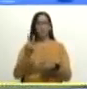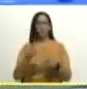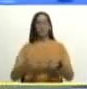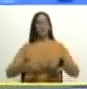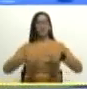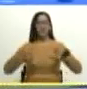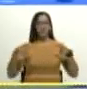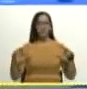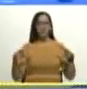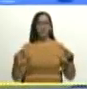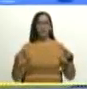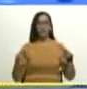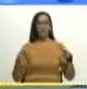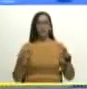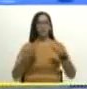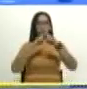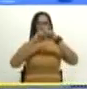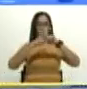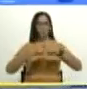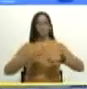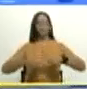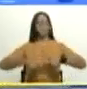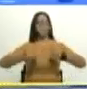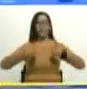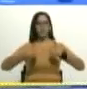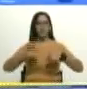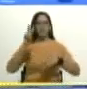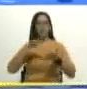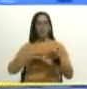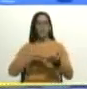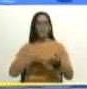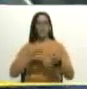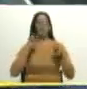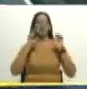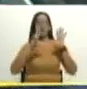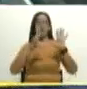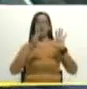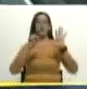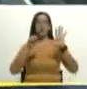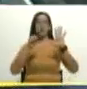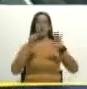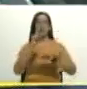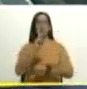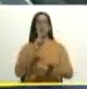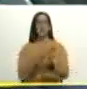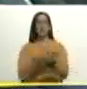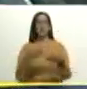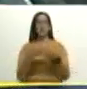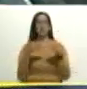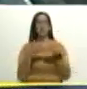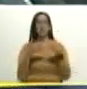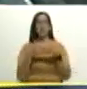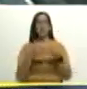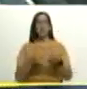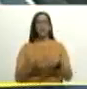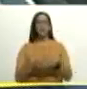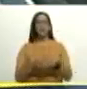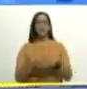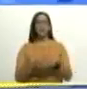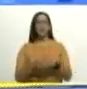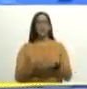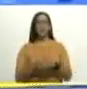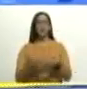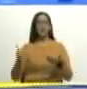creció, duplicó la cifra a 2.861 millones de dólares. Y en lo que